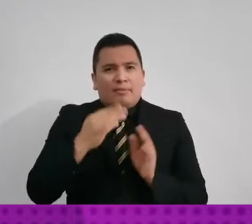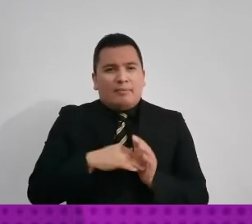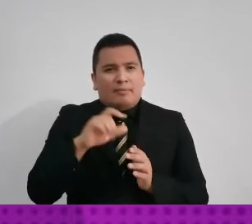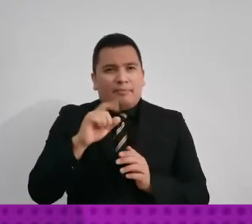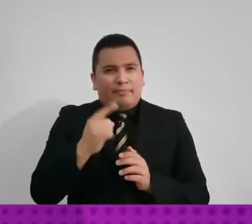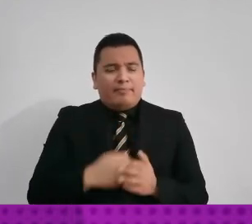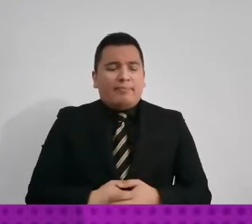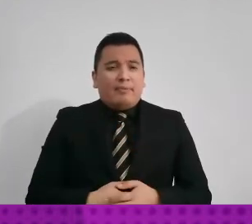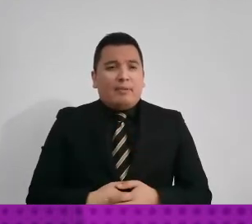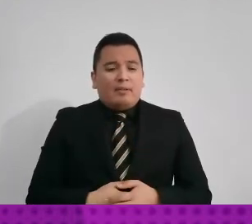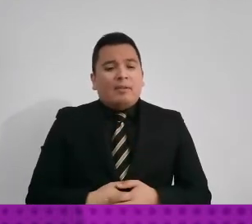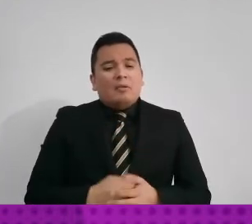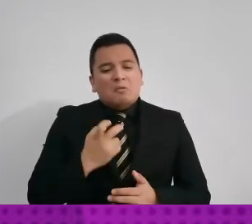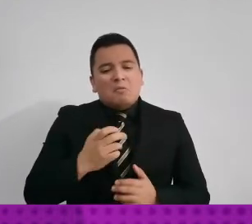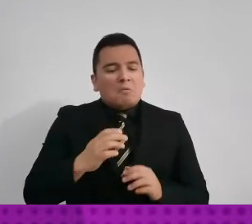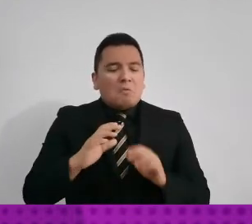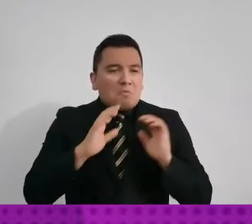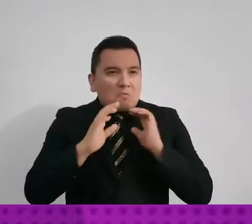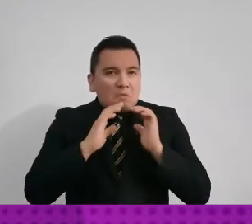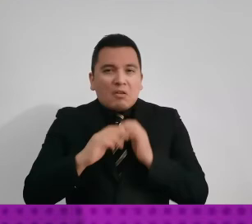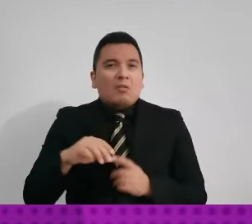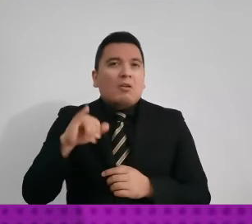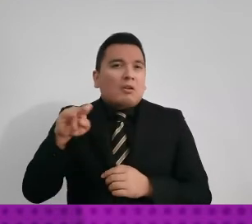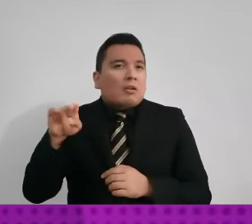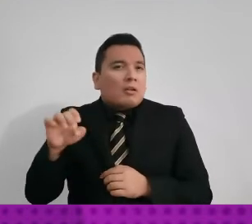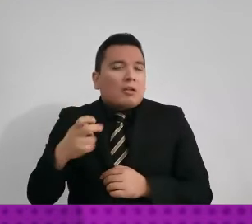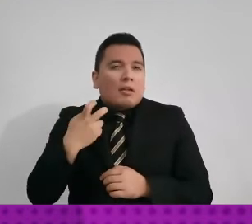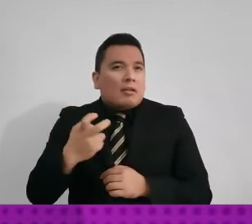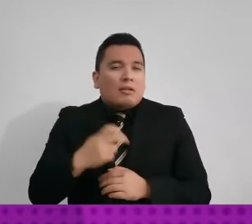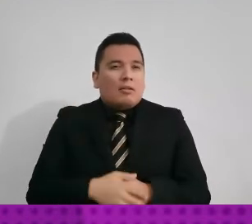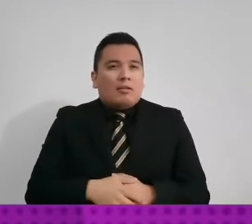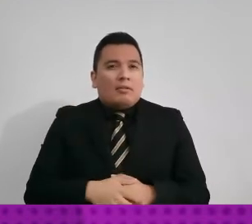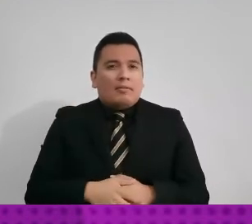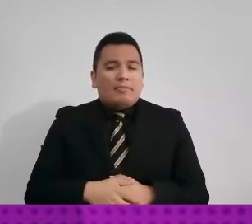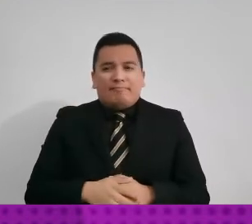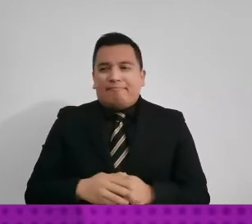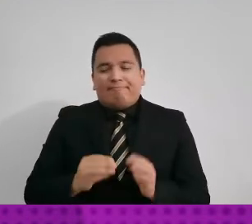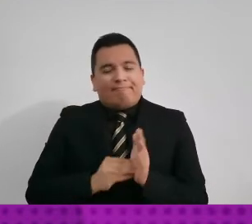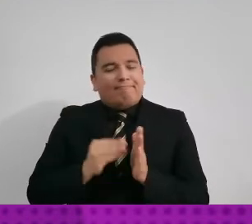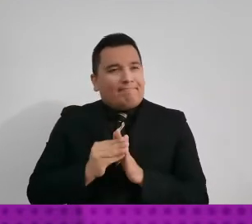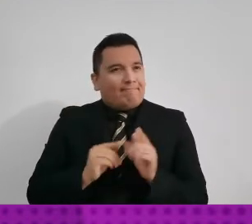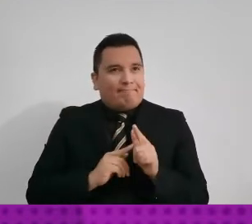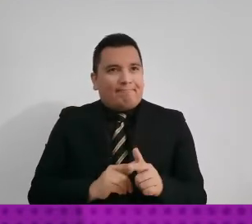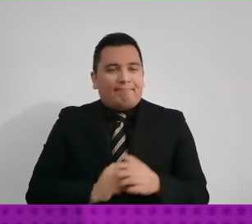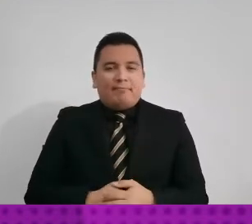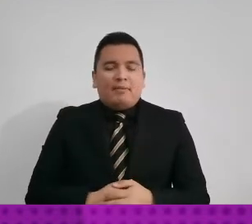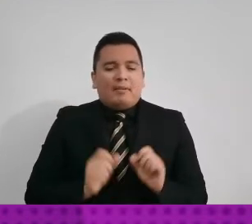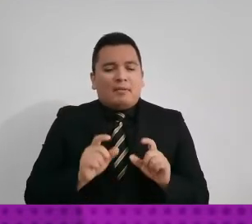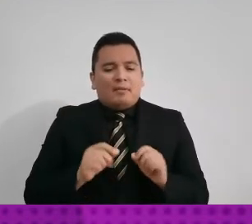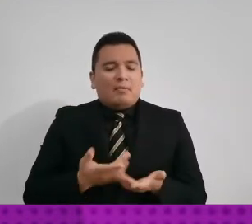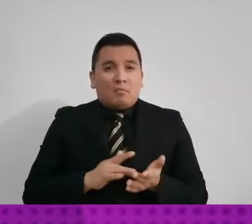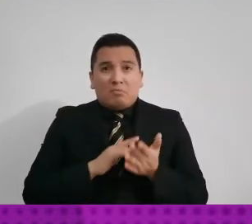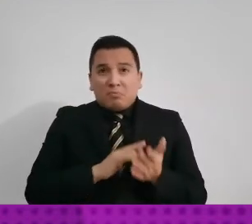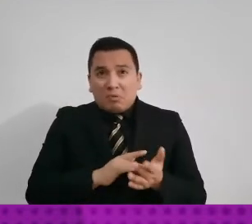proceso electoral de 2021, y sí, la comunicación con el Instituto Nacional Electoral es de manera permanente. Me parece